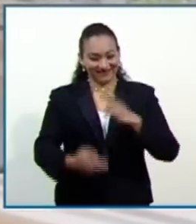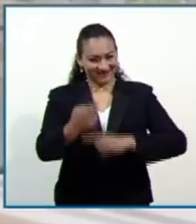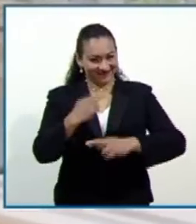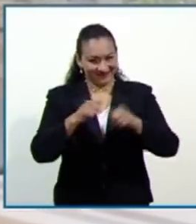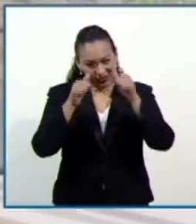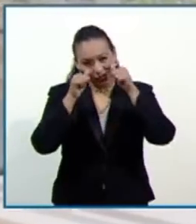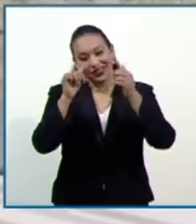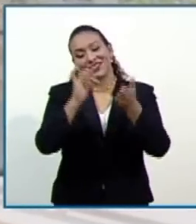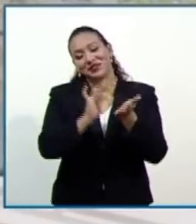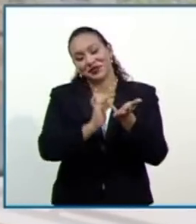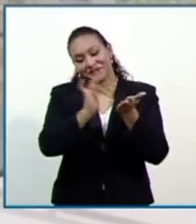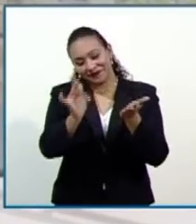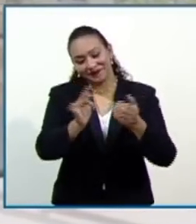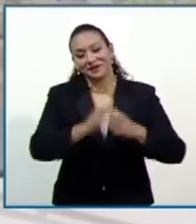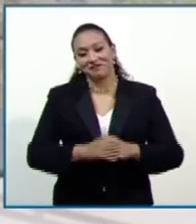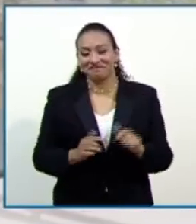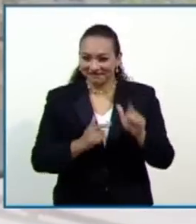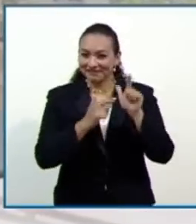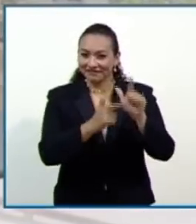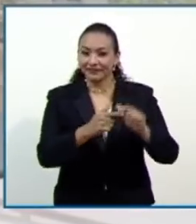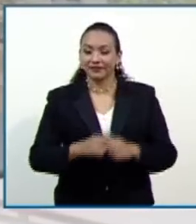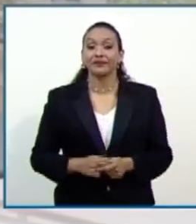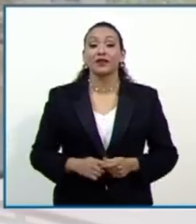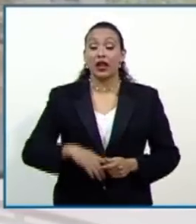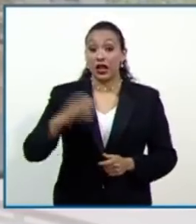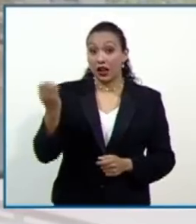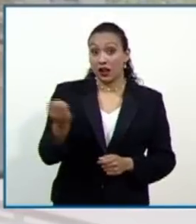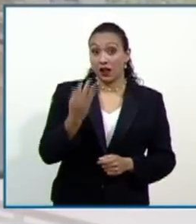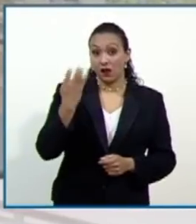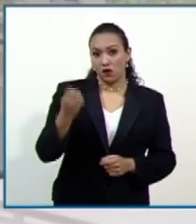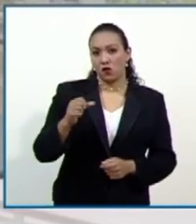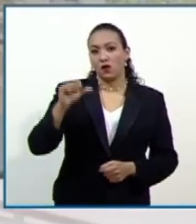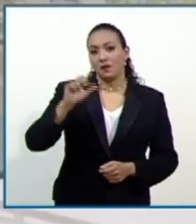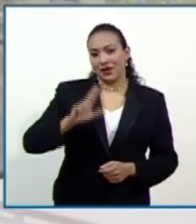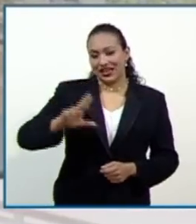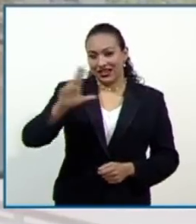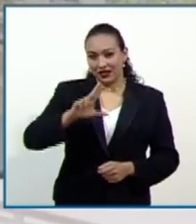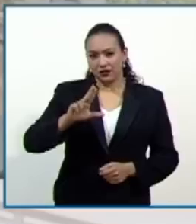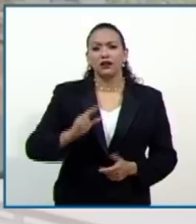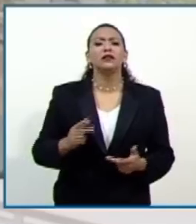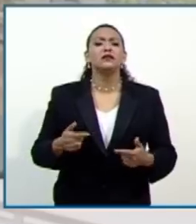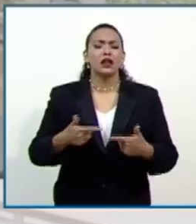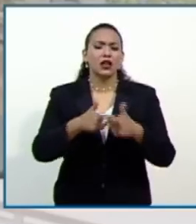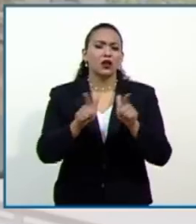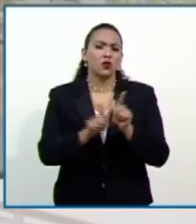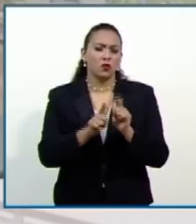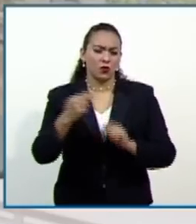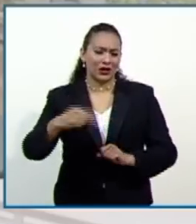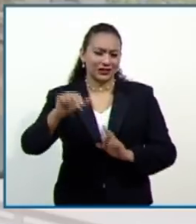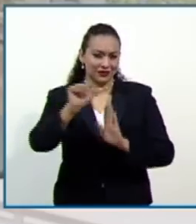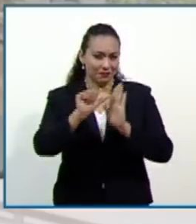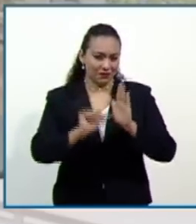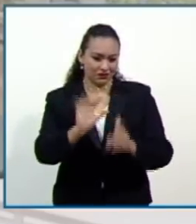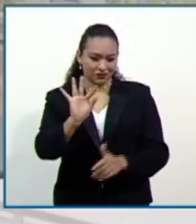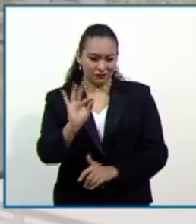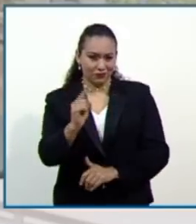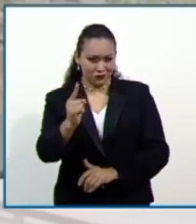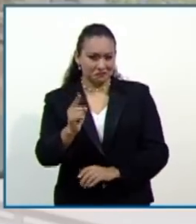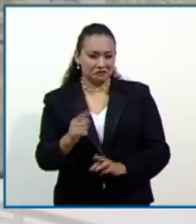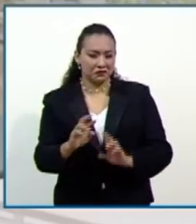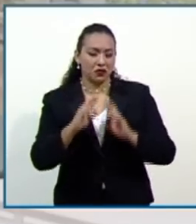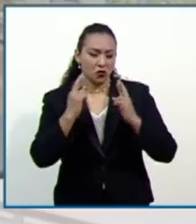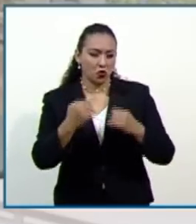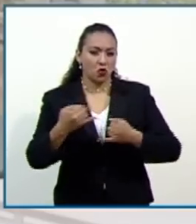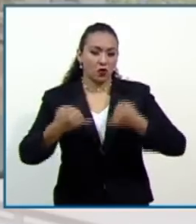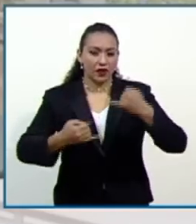Agradecemos que continúe con nosotros. En su conferencia de este martes, integrantes del colectivo Artículo 41 abordaron el tema